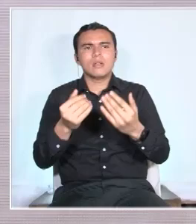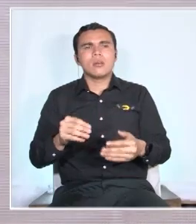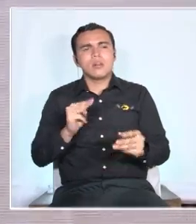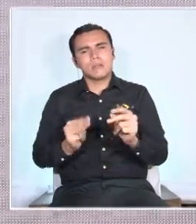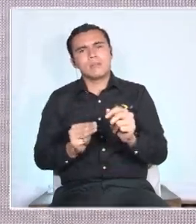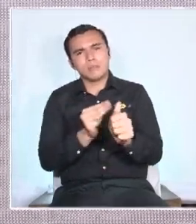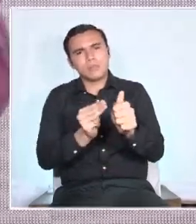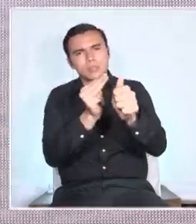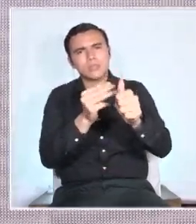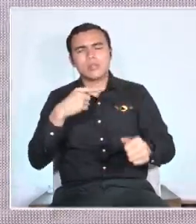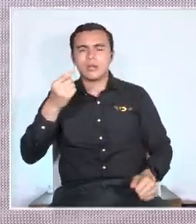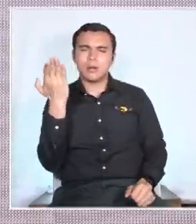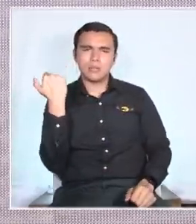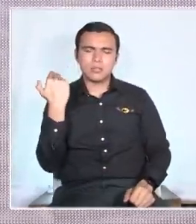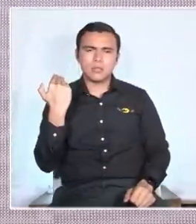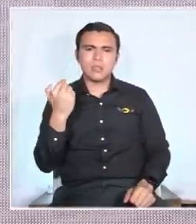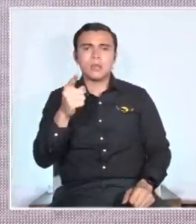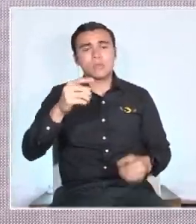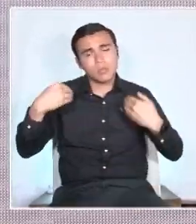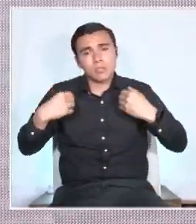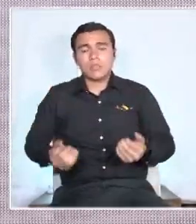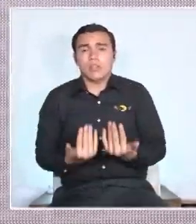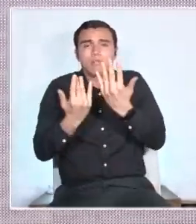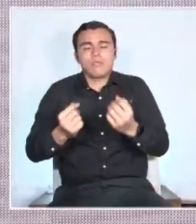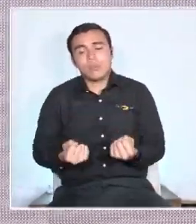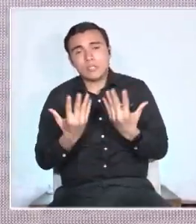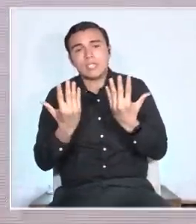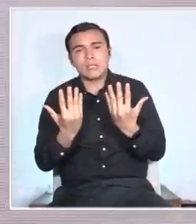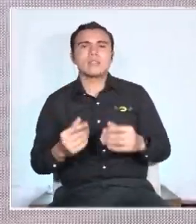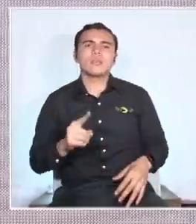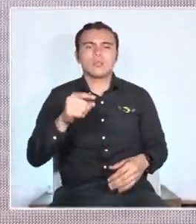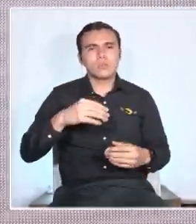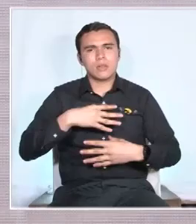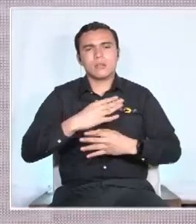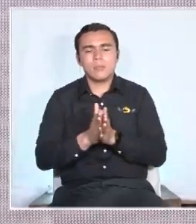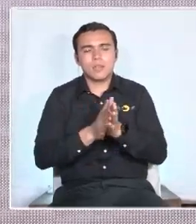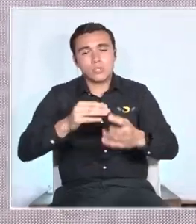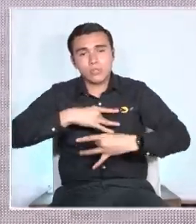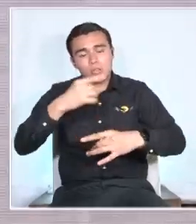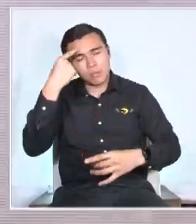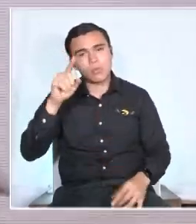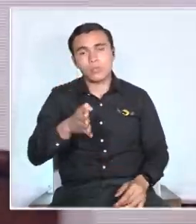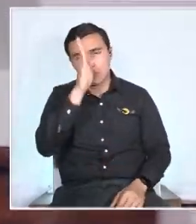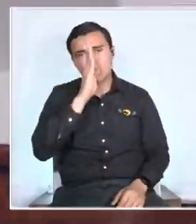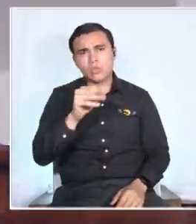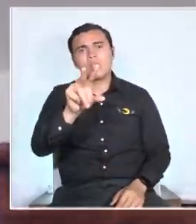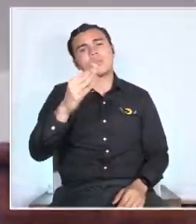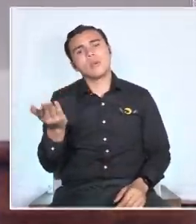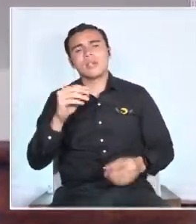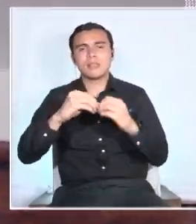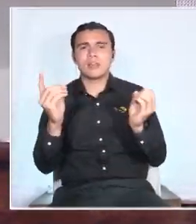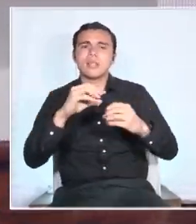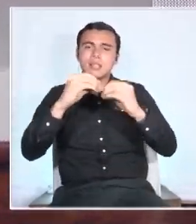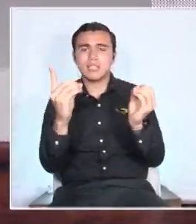anoche y decía: cuando tú tienes el fuego encendido, cuando tú eres apasionado por Dios, no hay nada ni